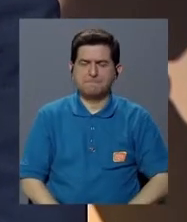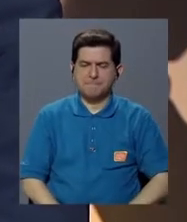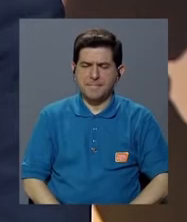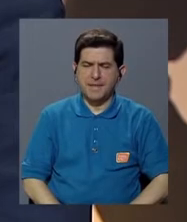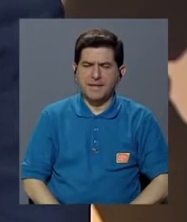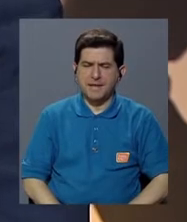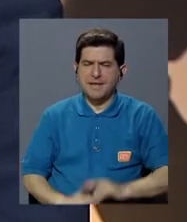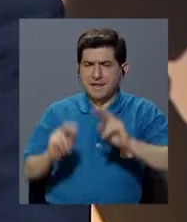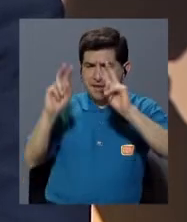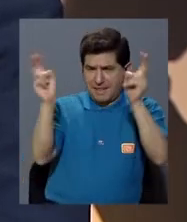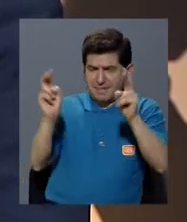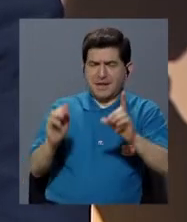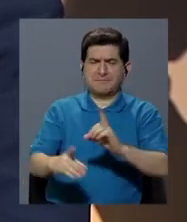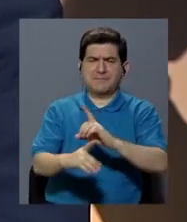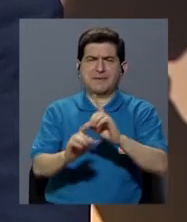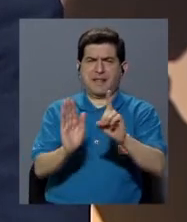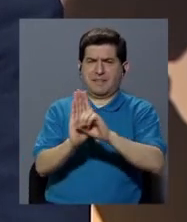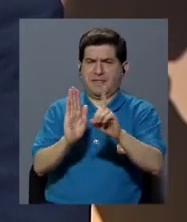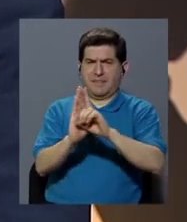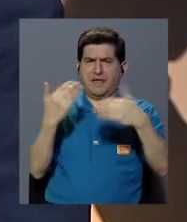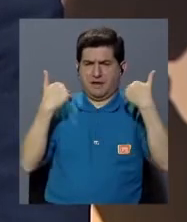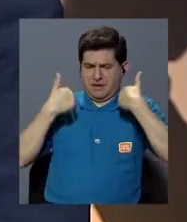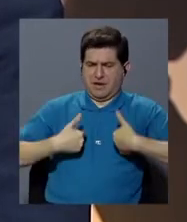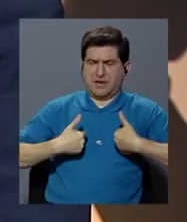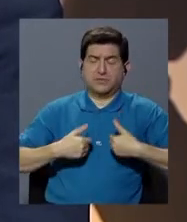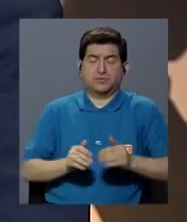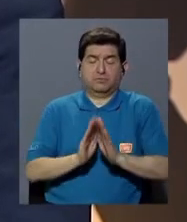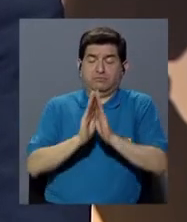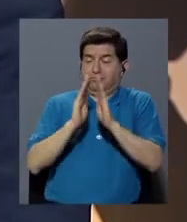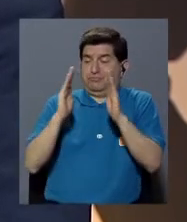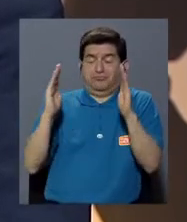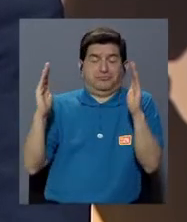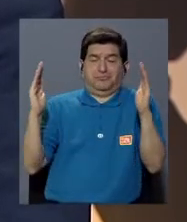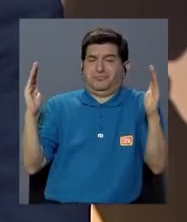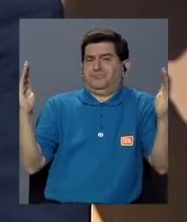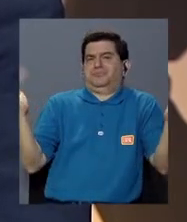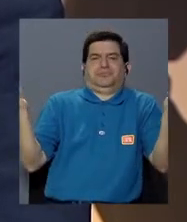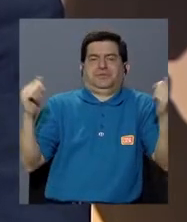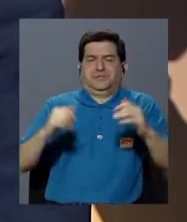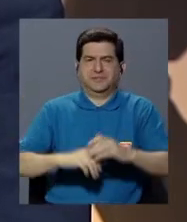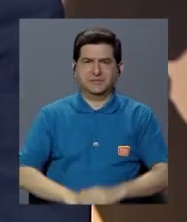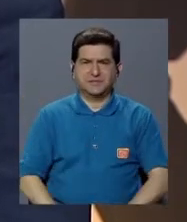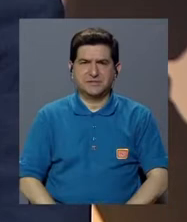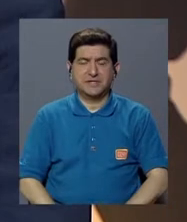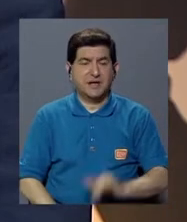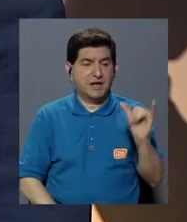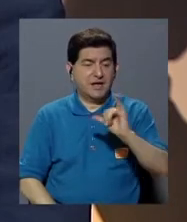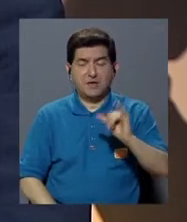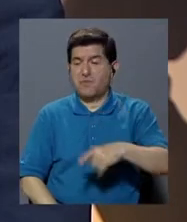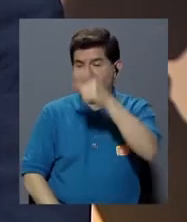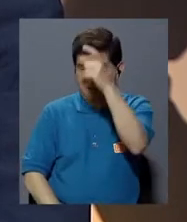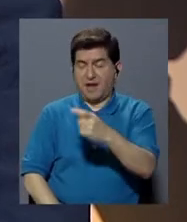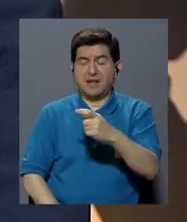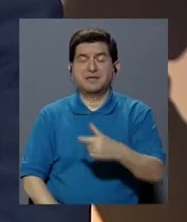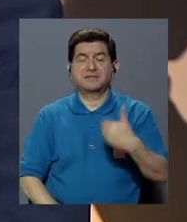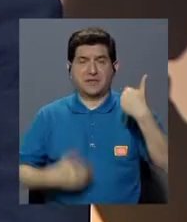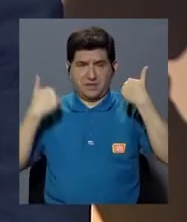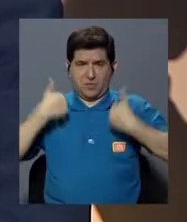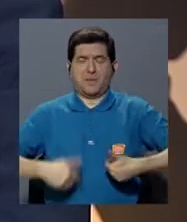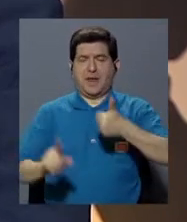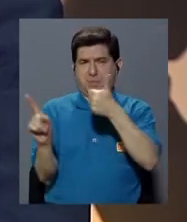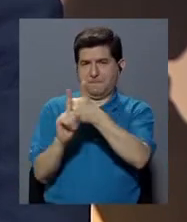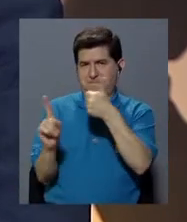La materia de derechos humanos es tan vasta como el ser humano lo es.